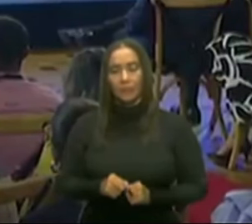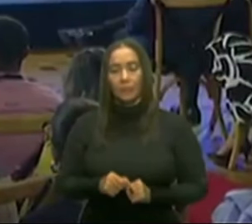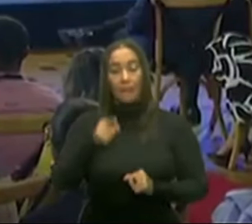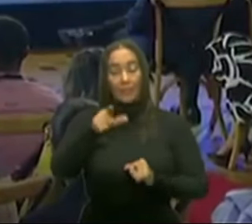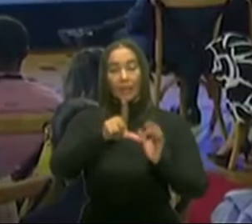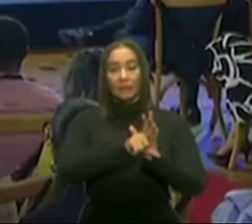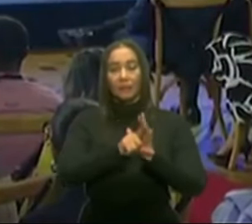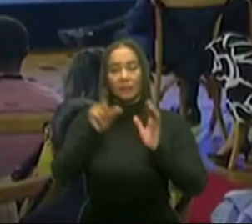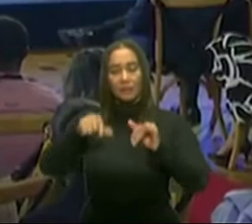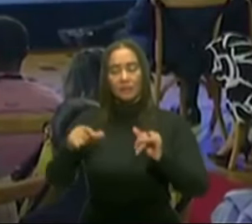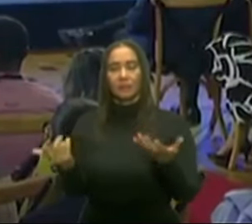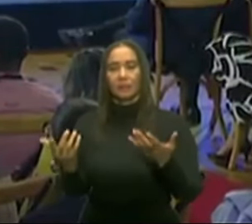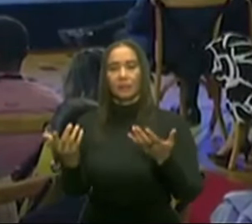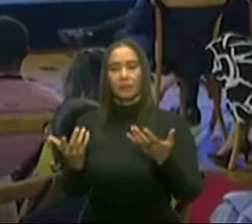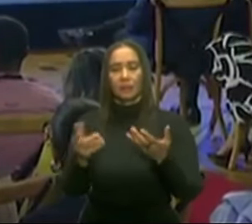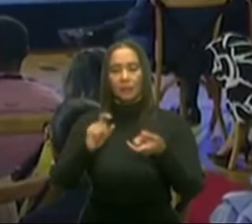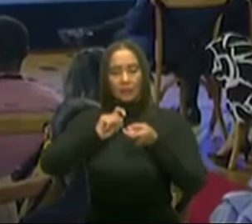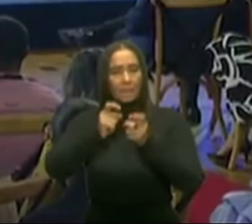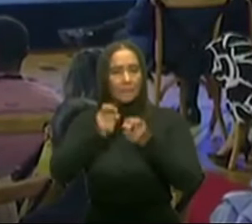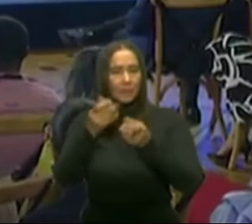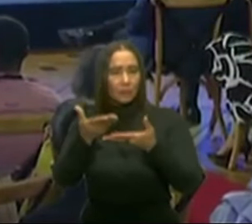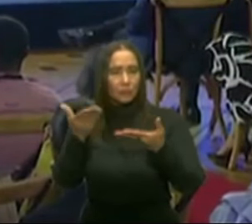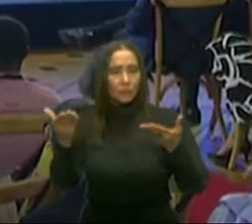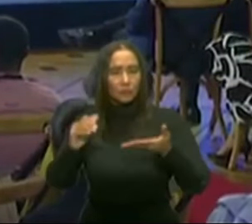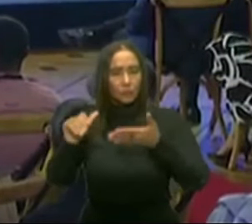necesita adaptarse a los nuevos tiempos.